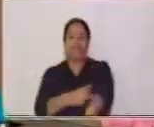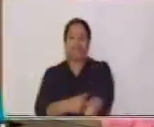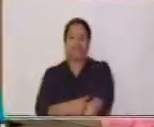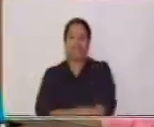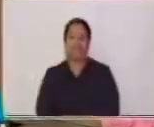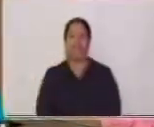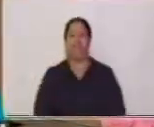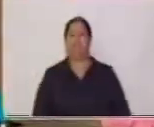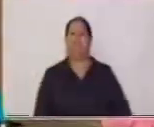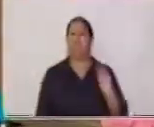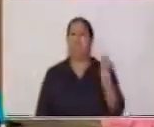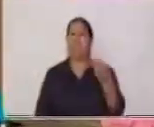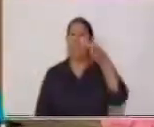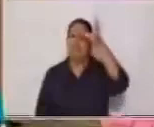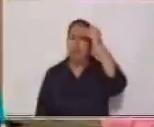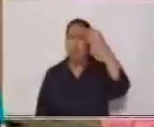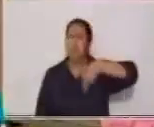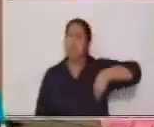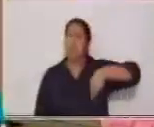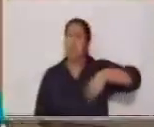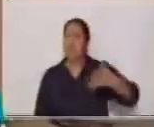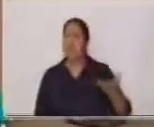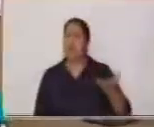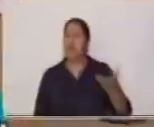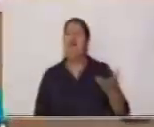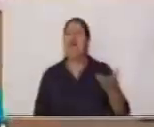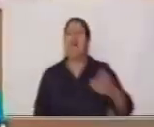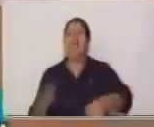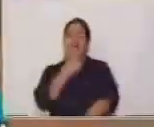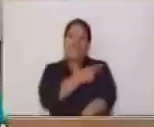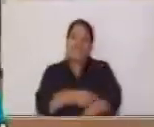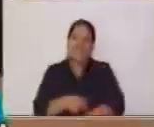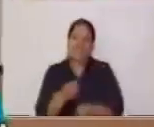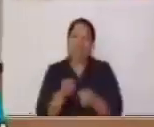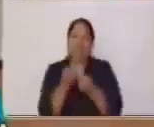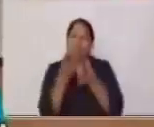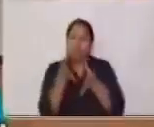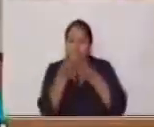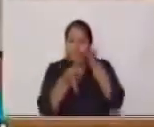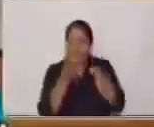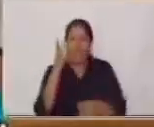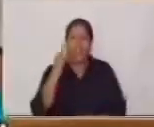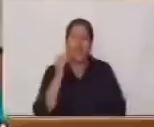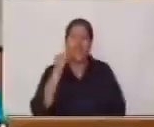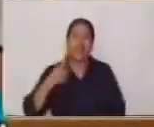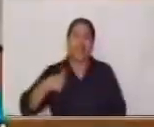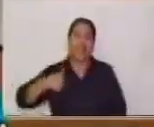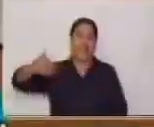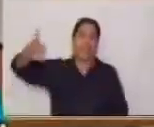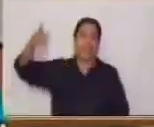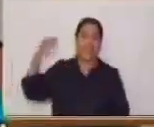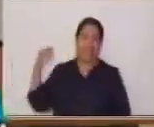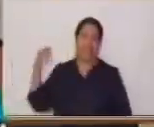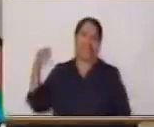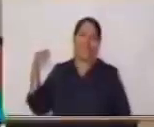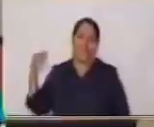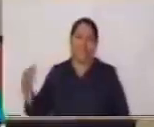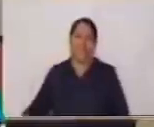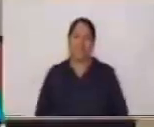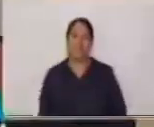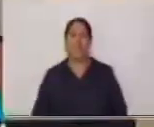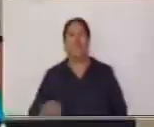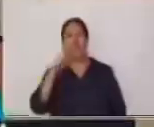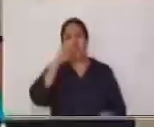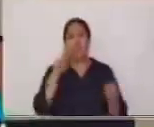aprendimos hoy? ¿Te recuerdas? Aprendimos que es narración, que es contar experiencias que han sucedido en el pasado. Aprendimos que